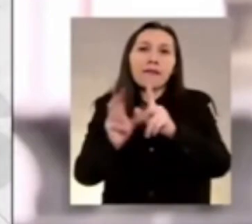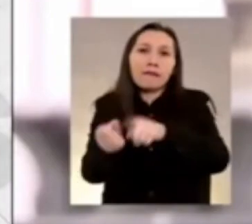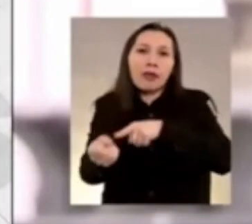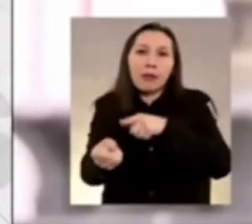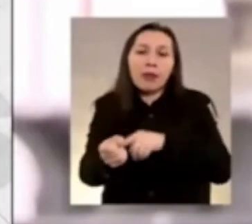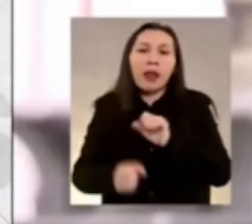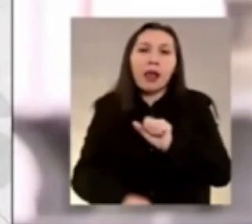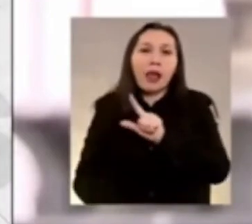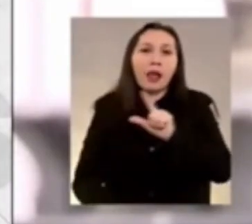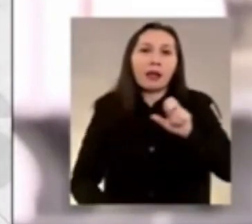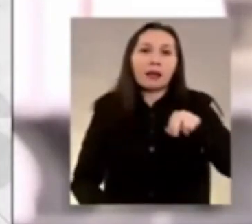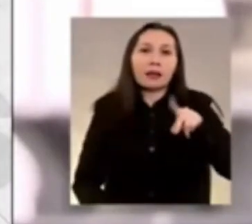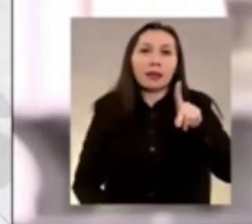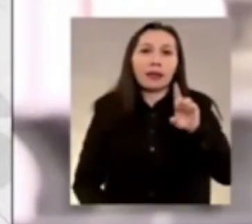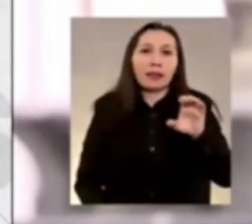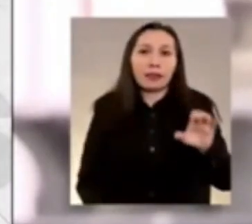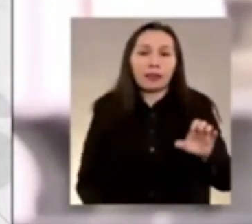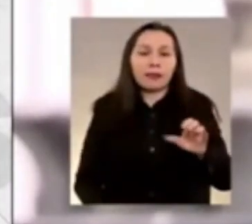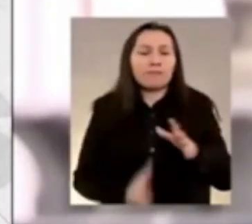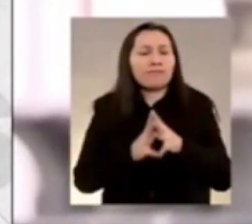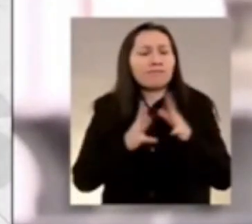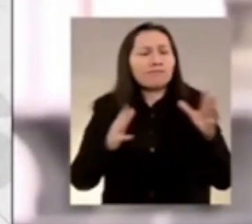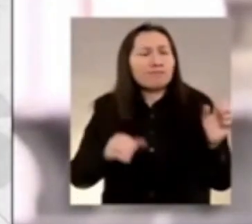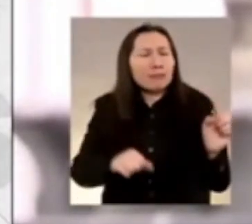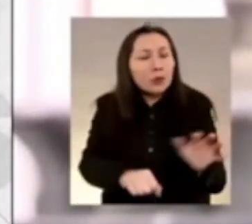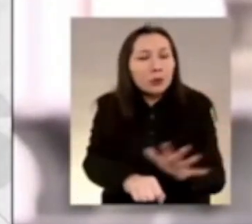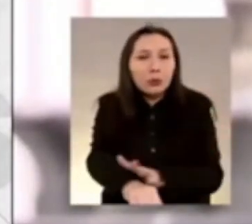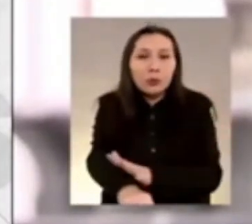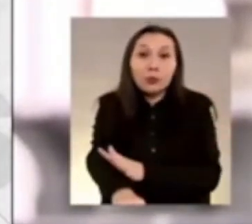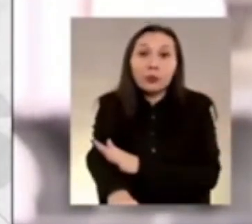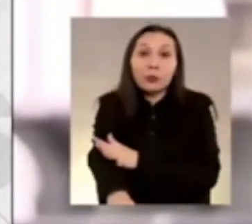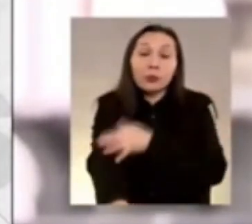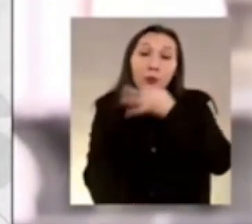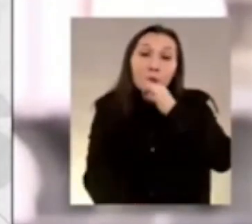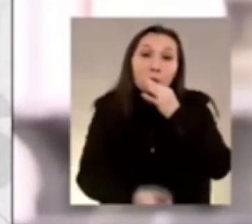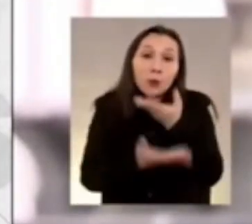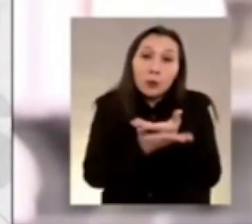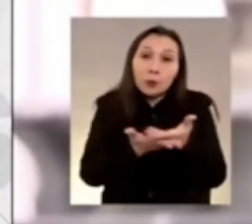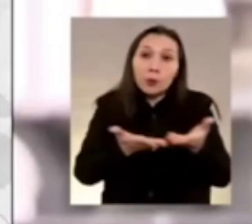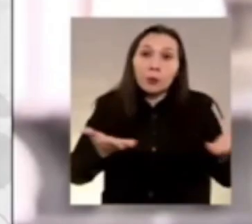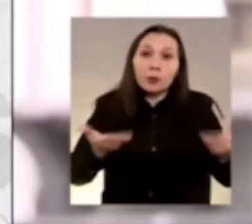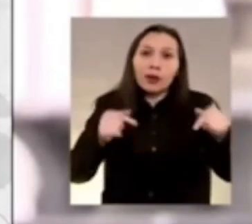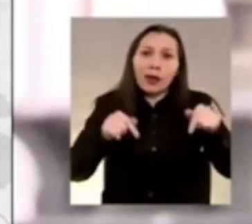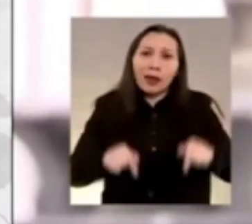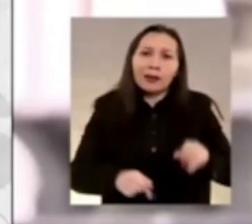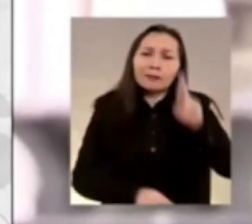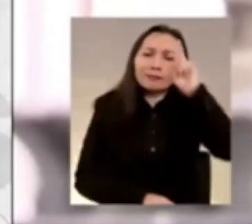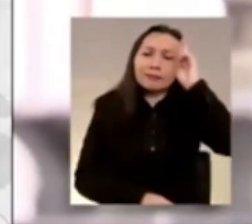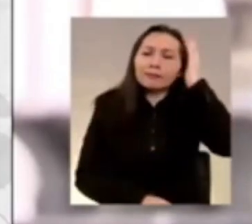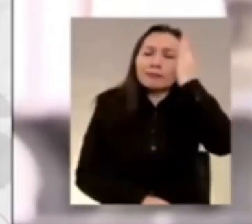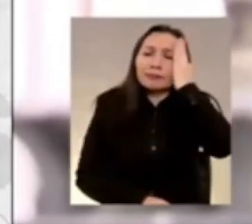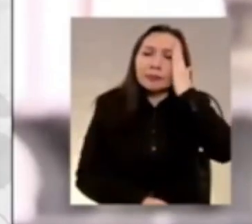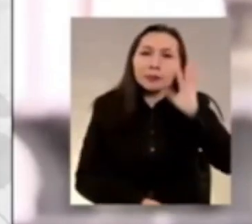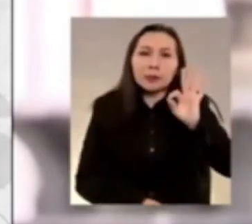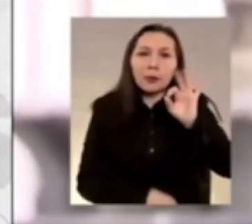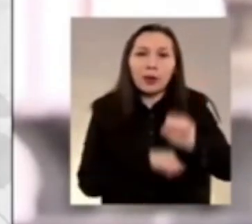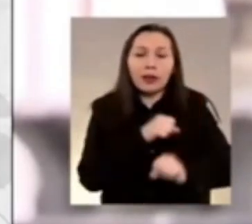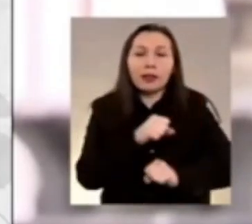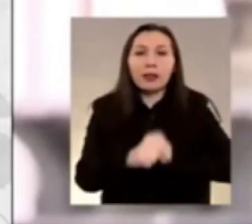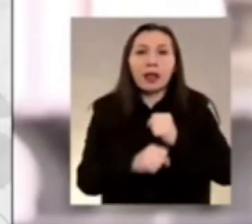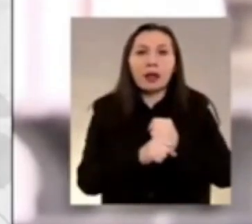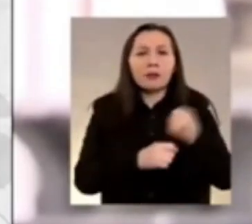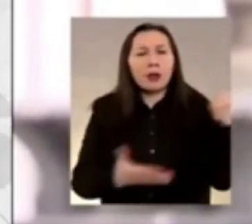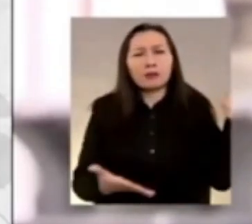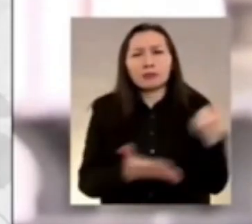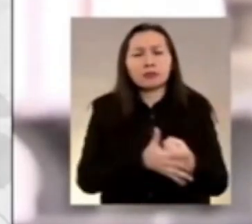familia Allende. Es con una tremenda emoción dirigirme a ustedes en esta conmemoración de los 50 años